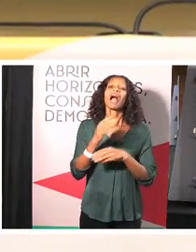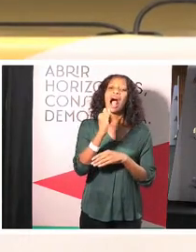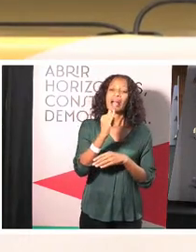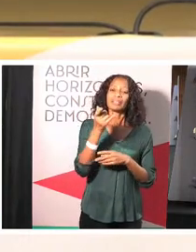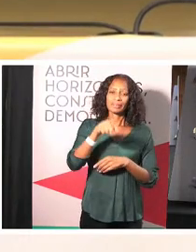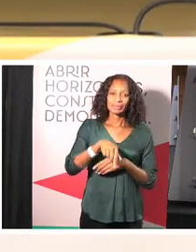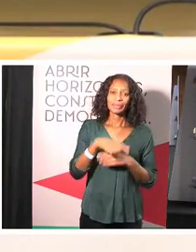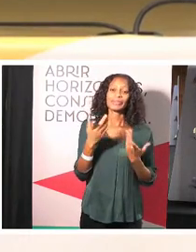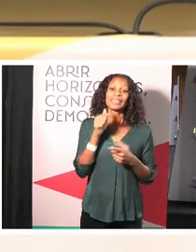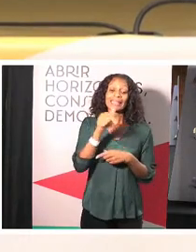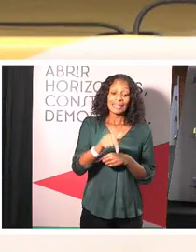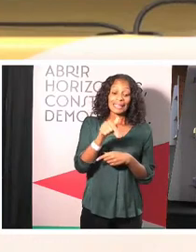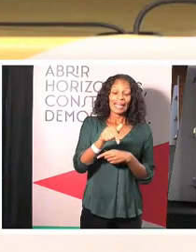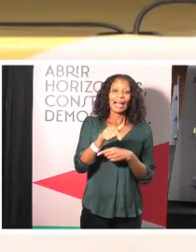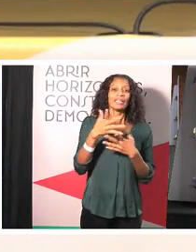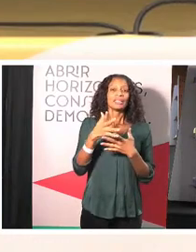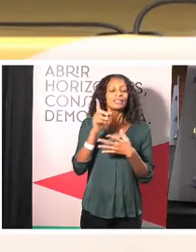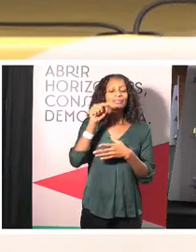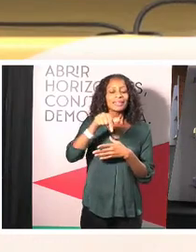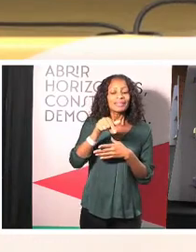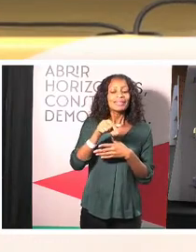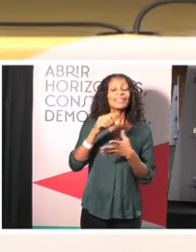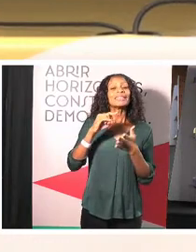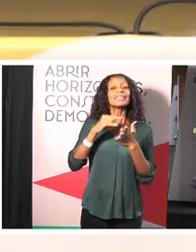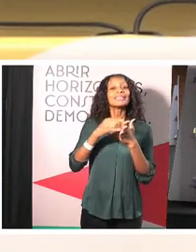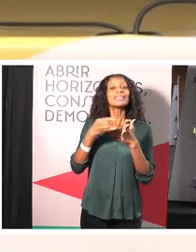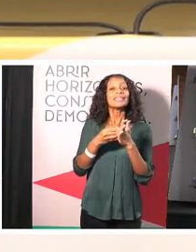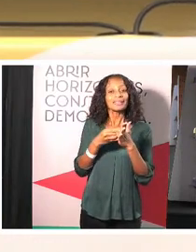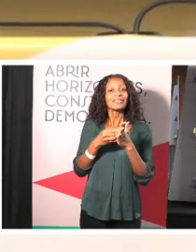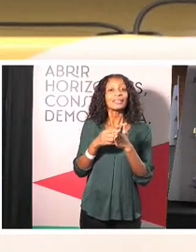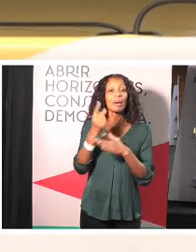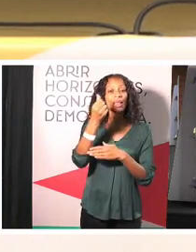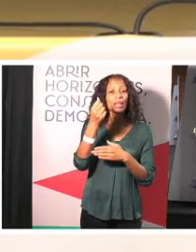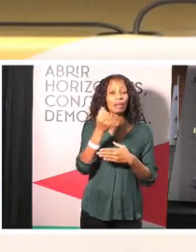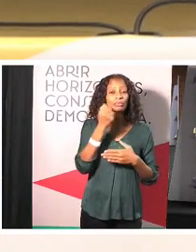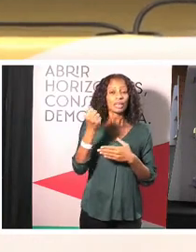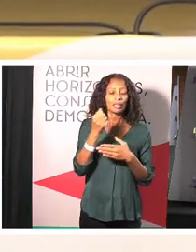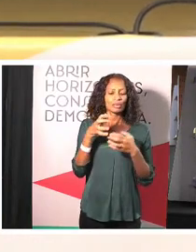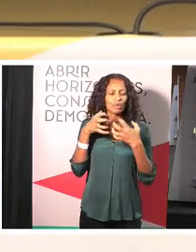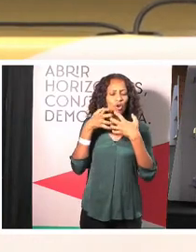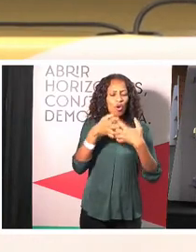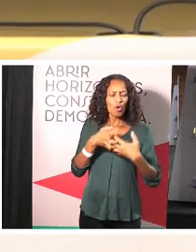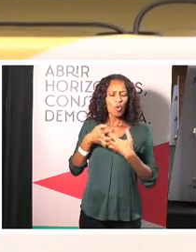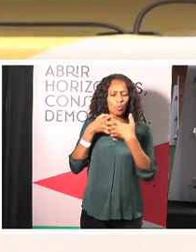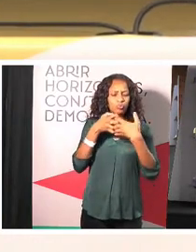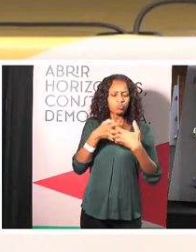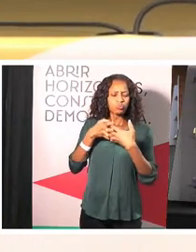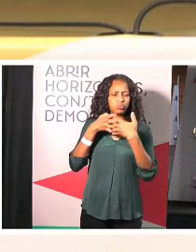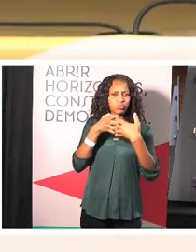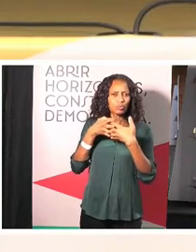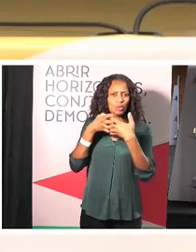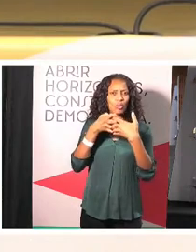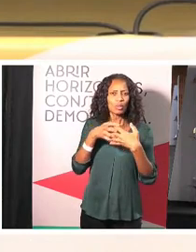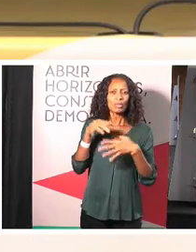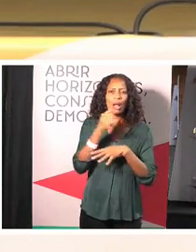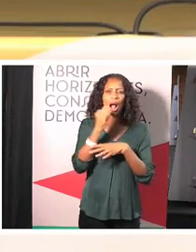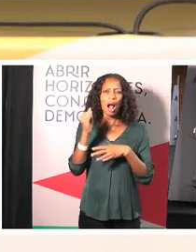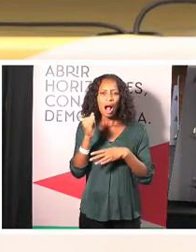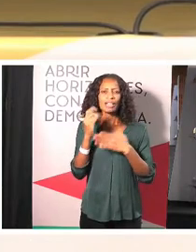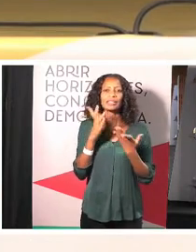sistema hay una lucha interna en el corazón del capitalismo. De hecho, hay un libro que se llama así, La lucha por el corazón del capitalismo, que es